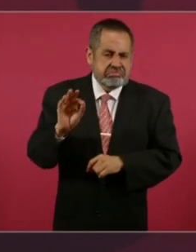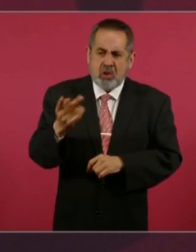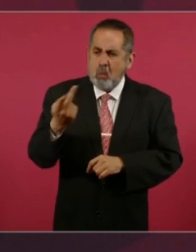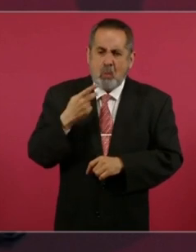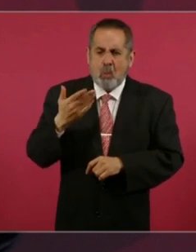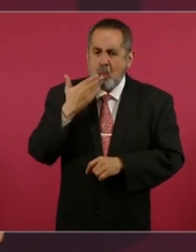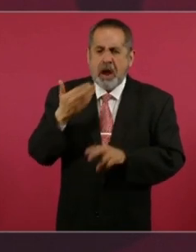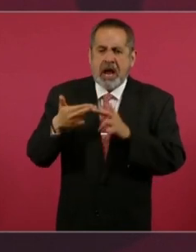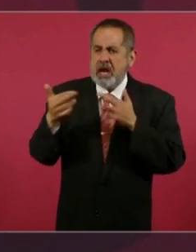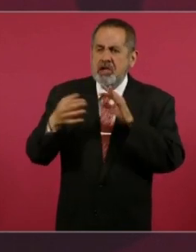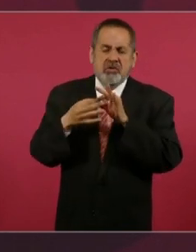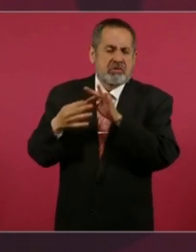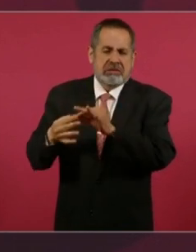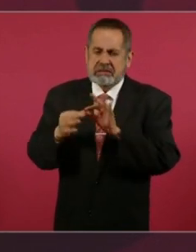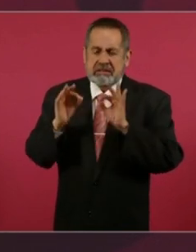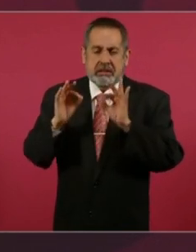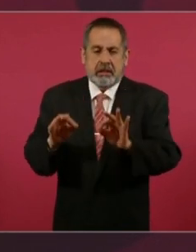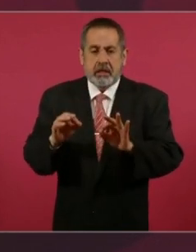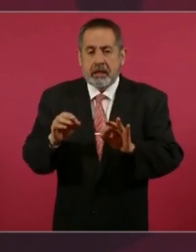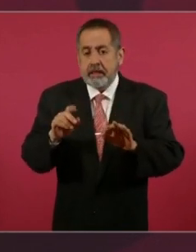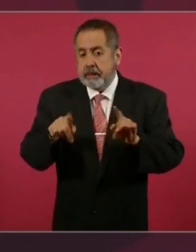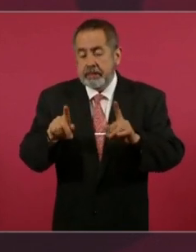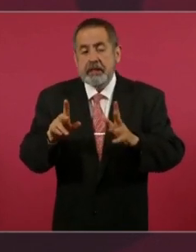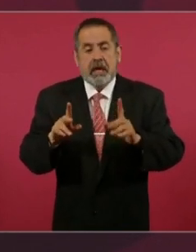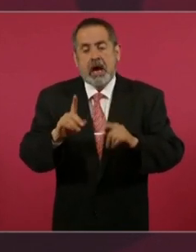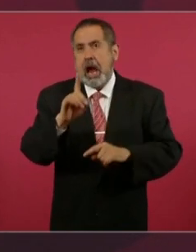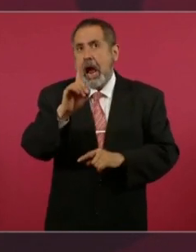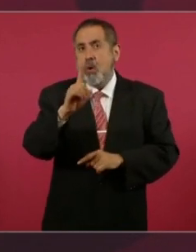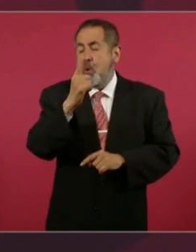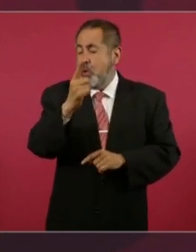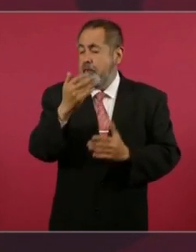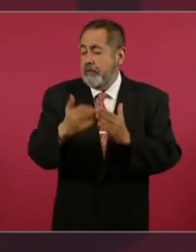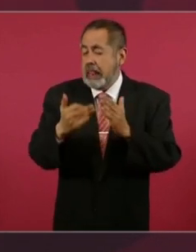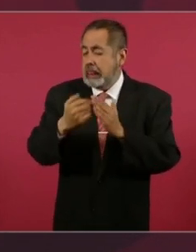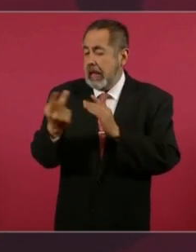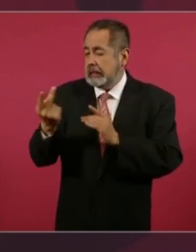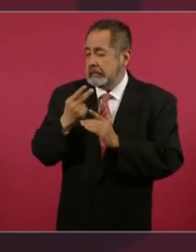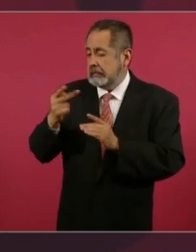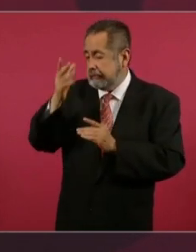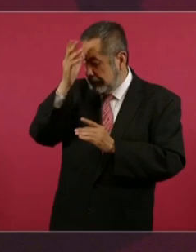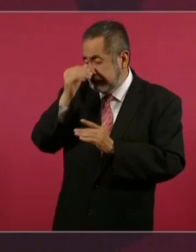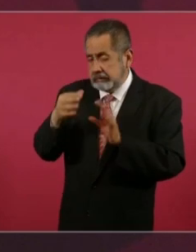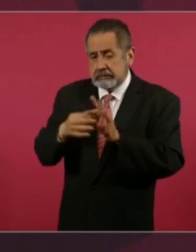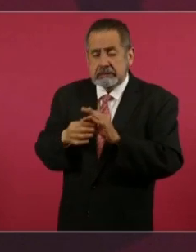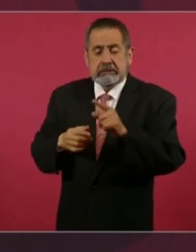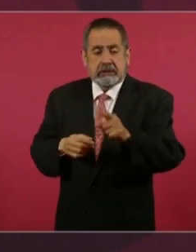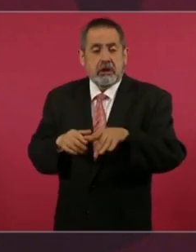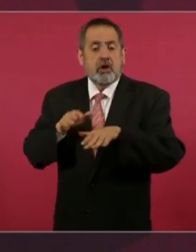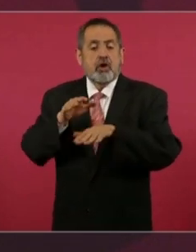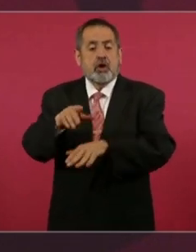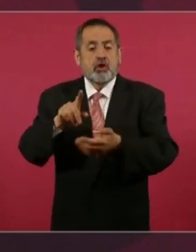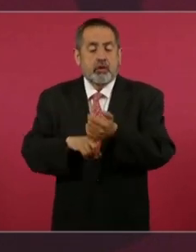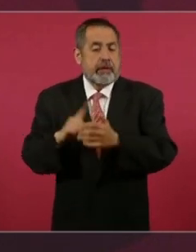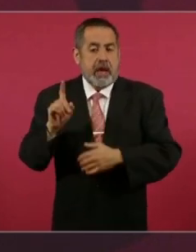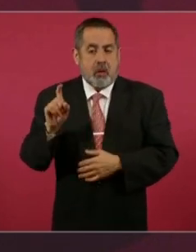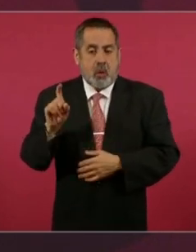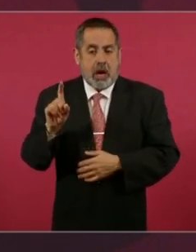llevamos muy buena relación, tenemos un asunto pendiente que tiene que ver con el